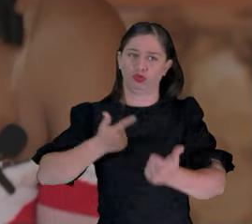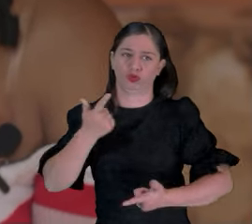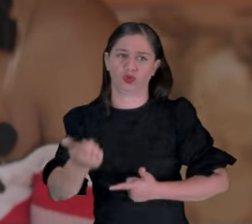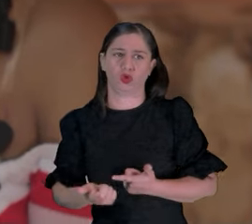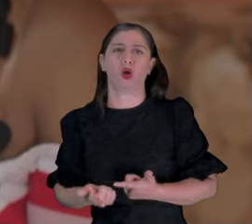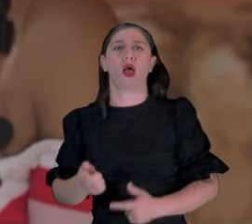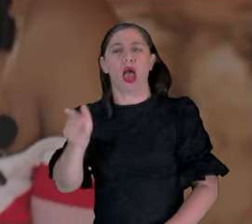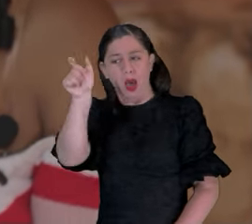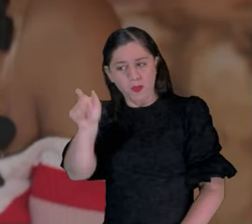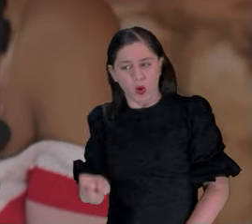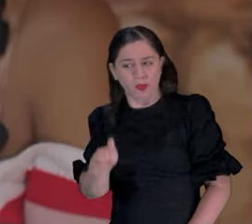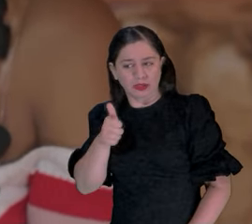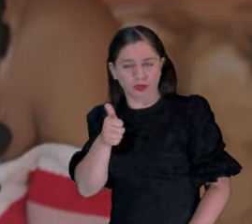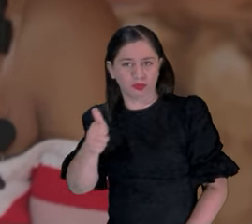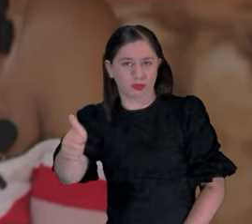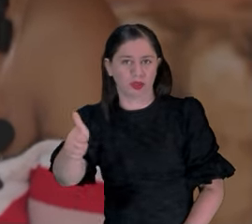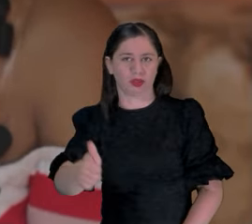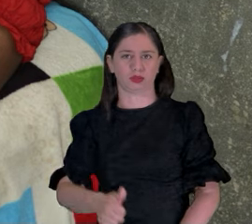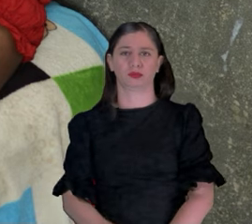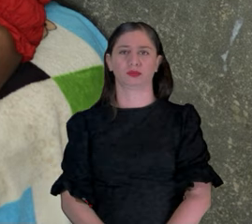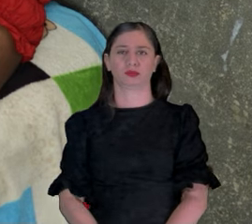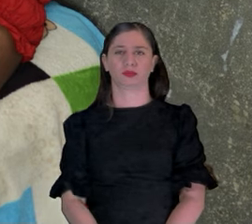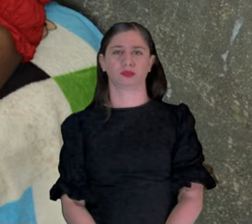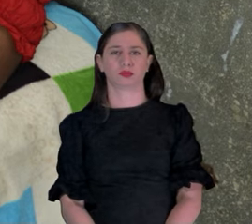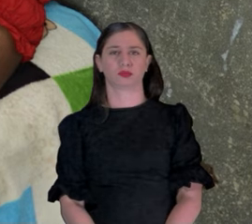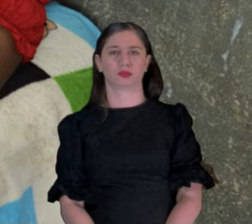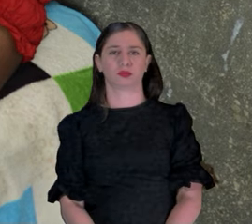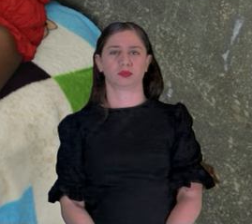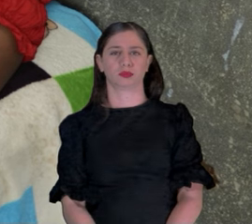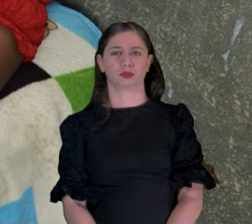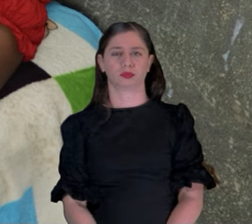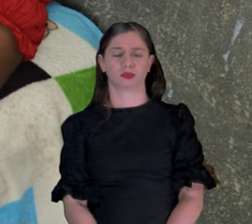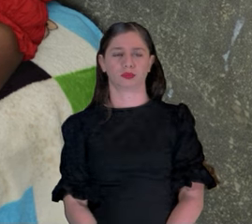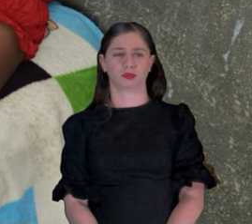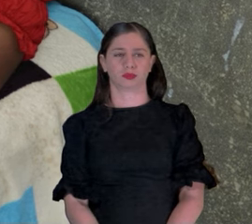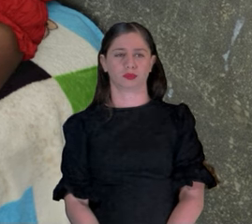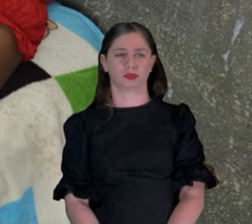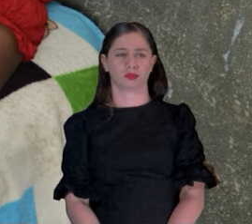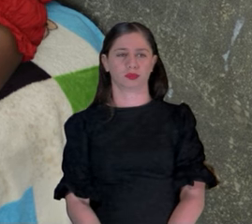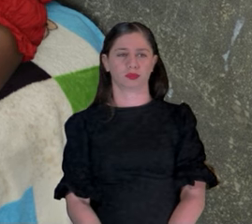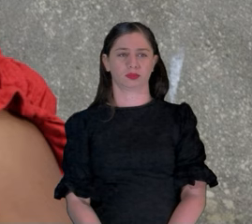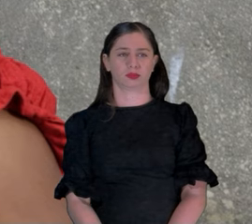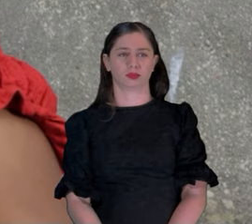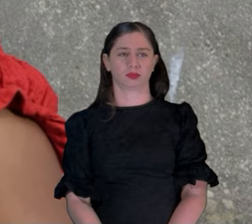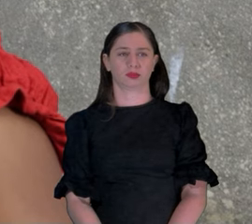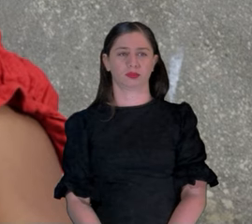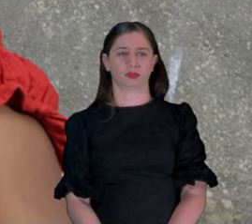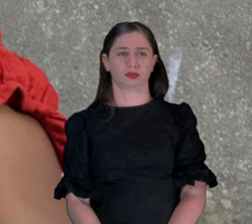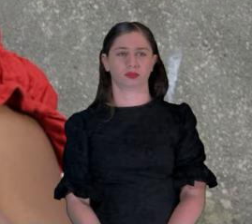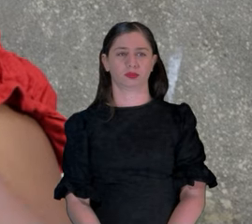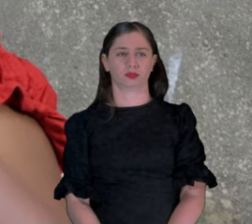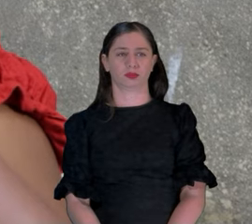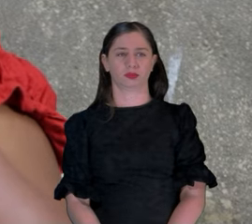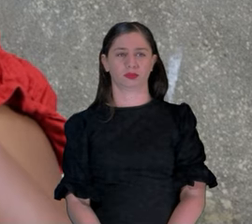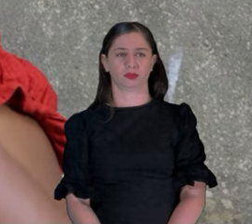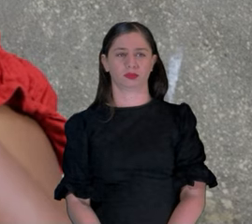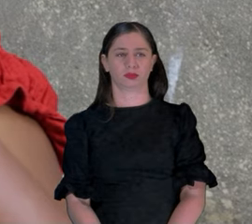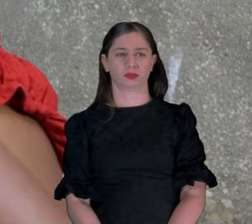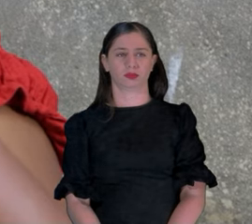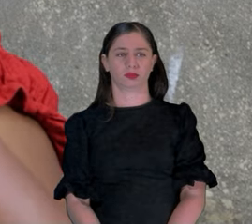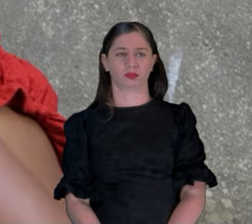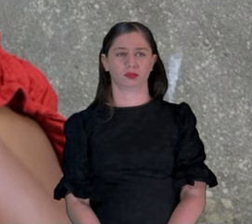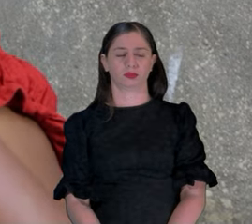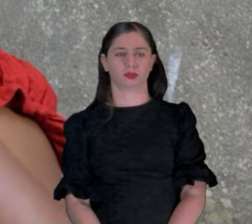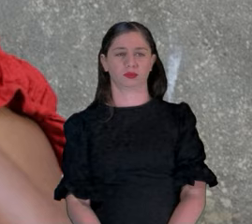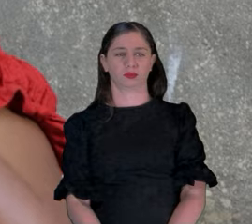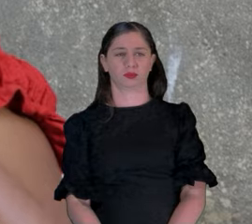digan, mi mamá luchó, pero dejó a una persona de bien. Si me quiero rendir y dejar todo aquí,